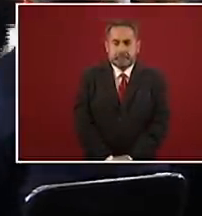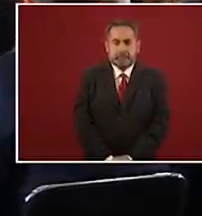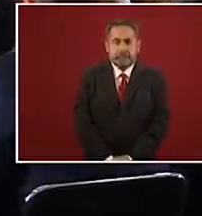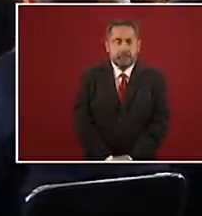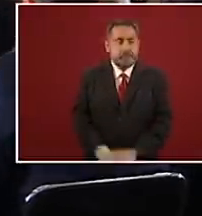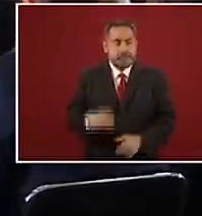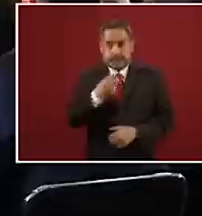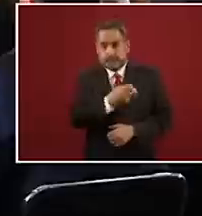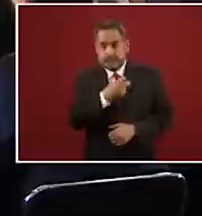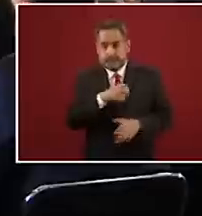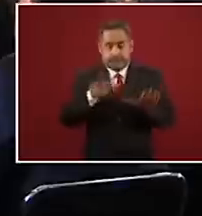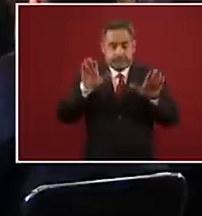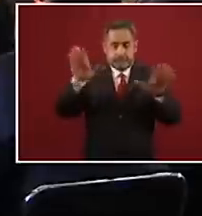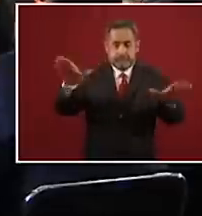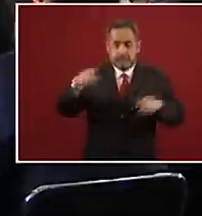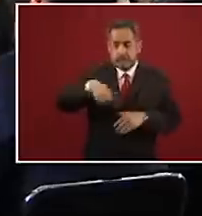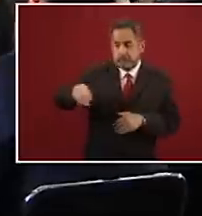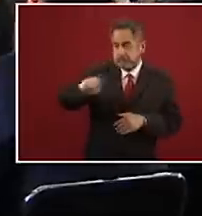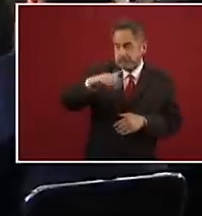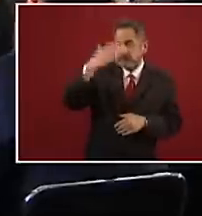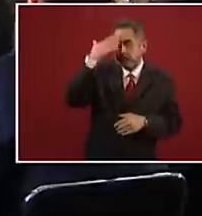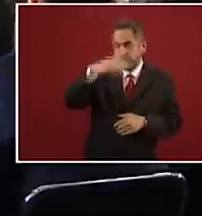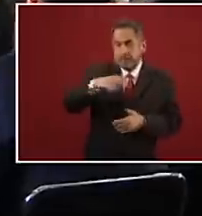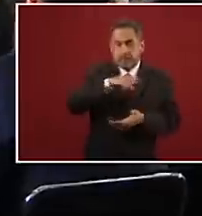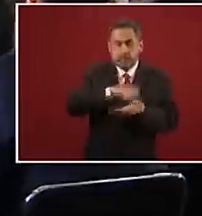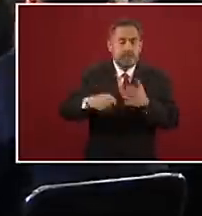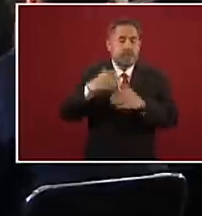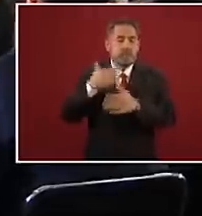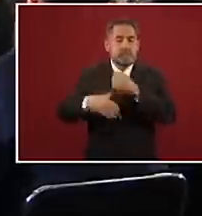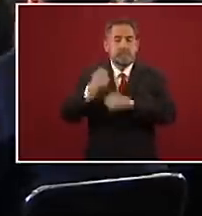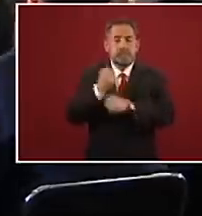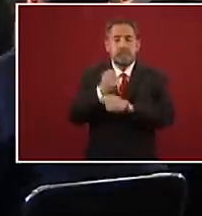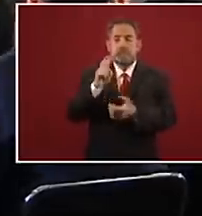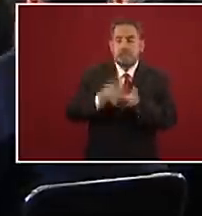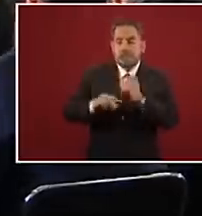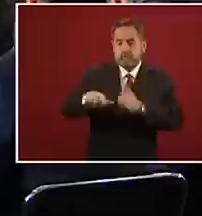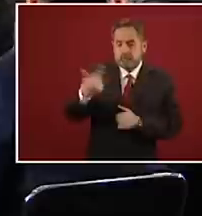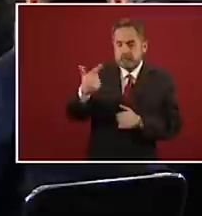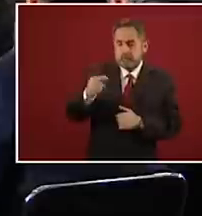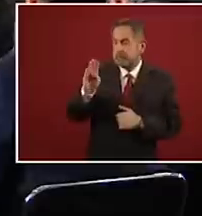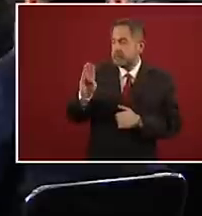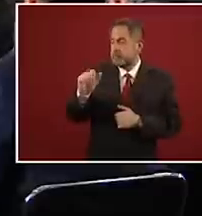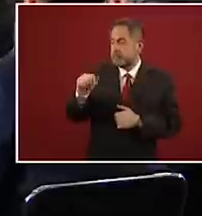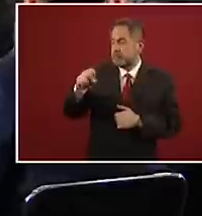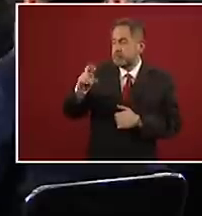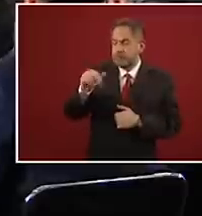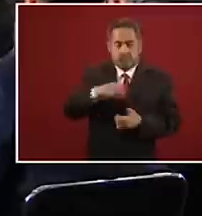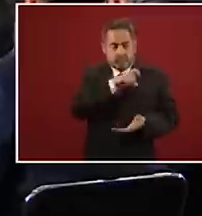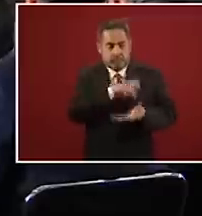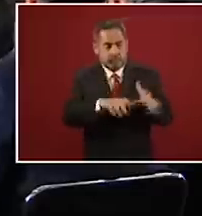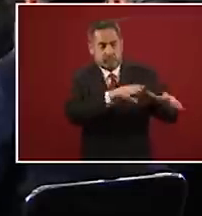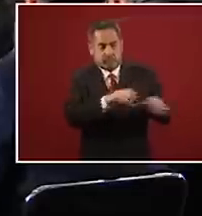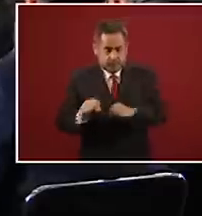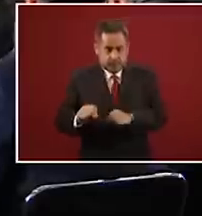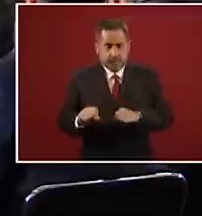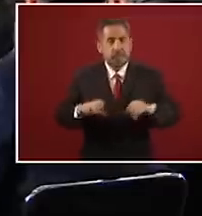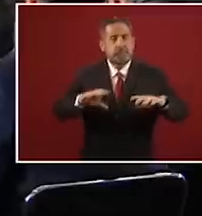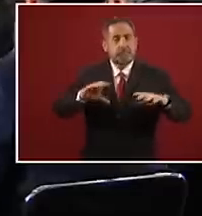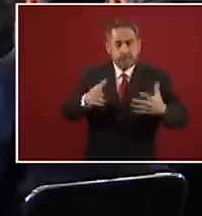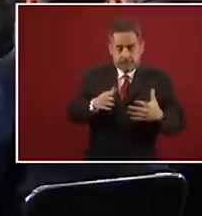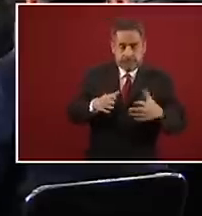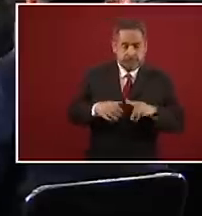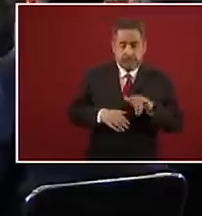Este avión, como saben, se compró en 2012 por parte de Banobras. Después Banobras, ya teniendo el